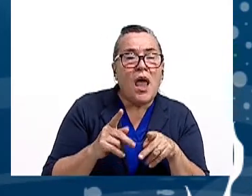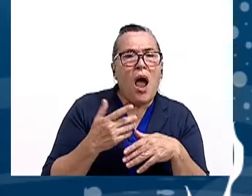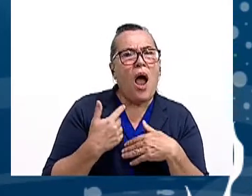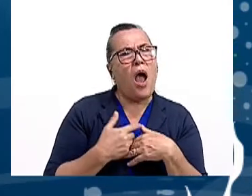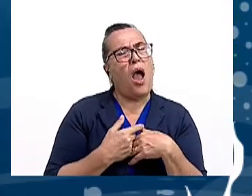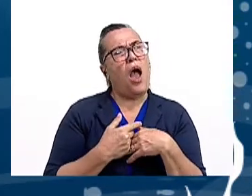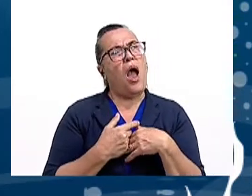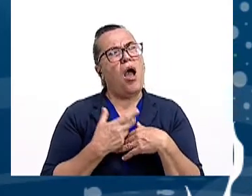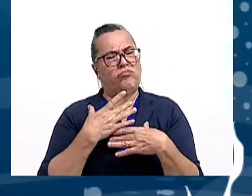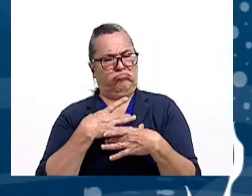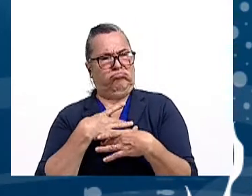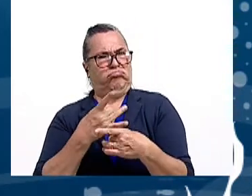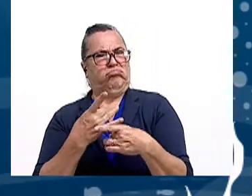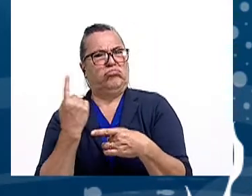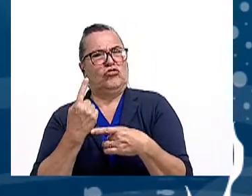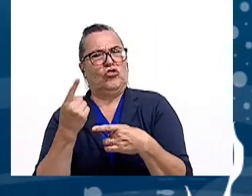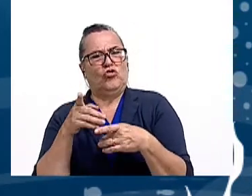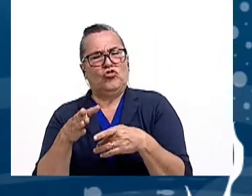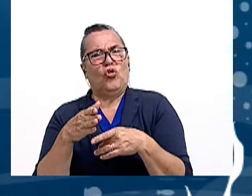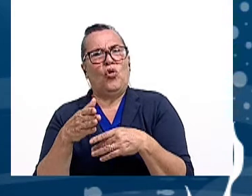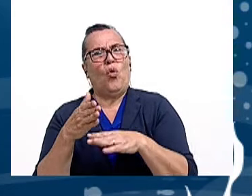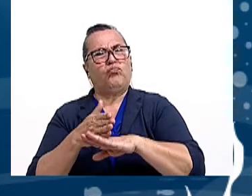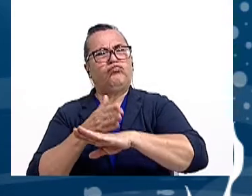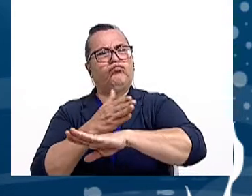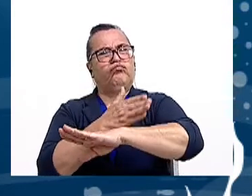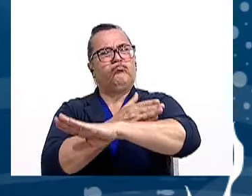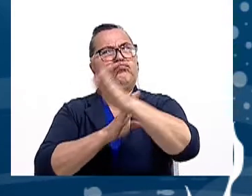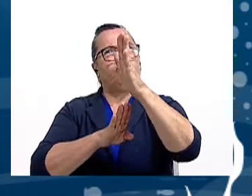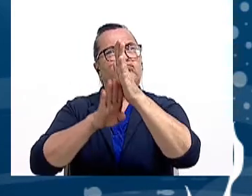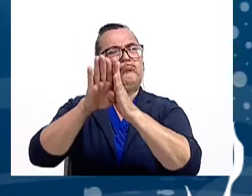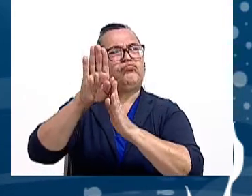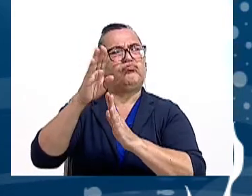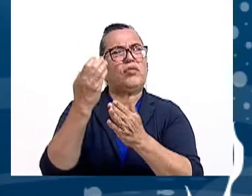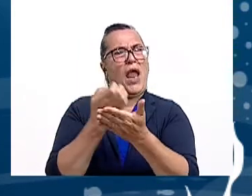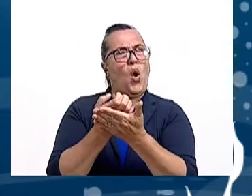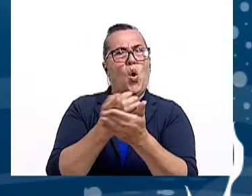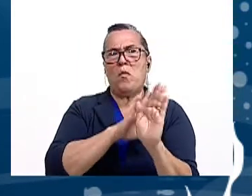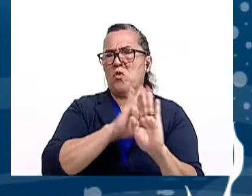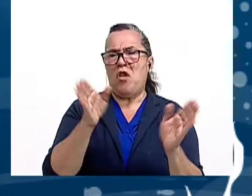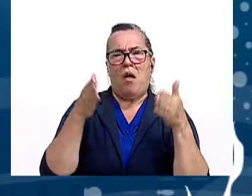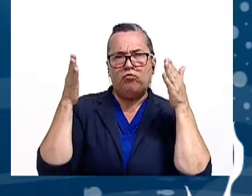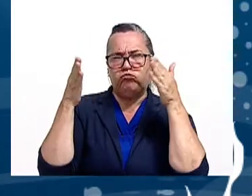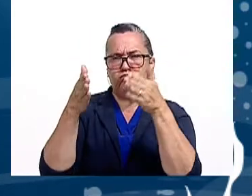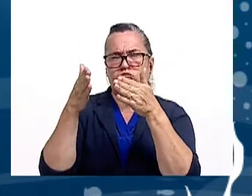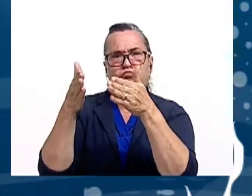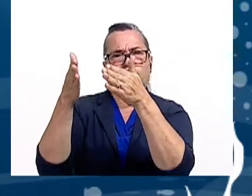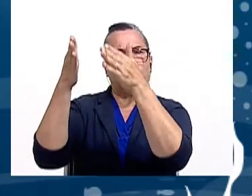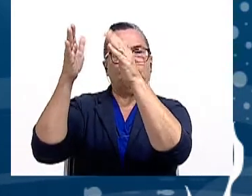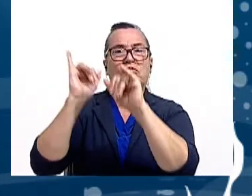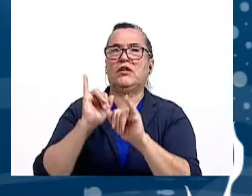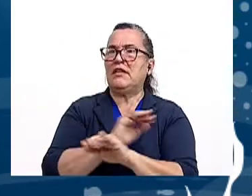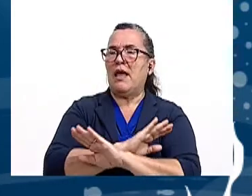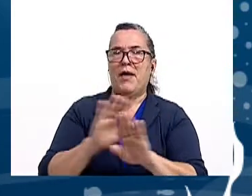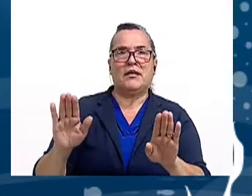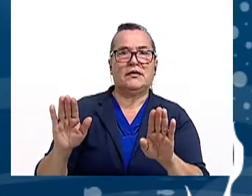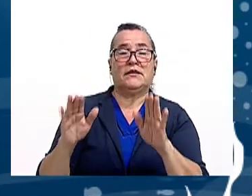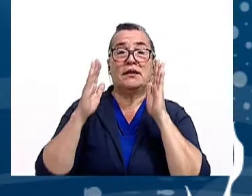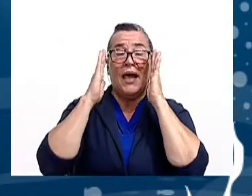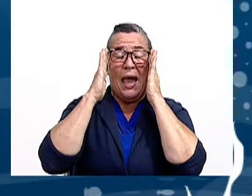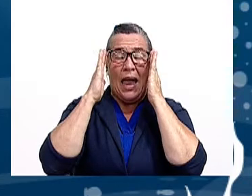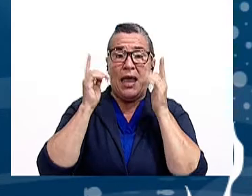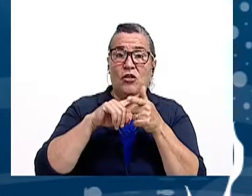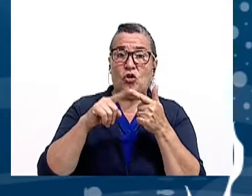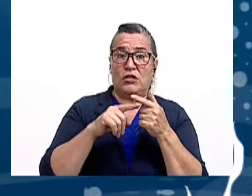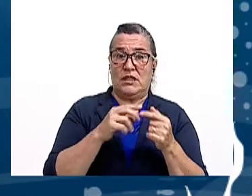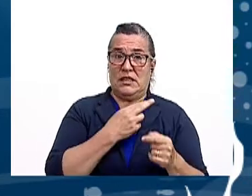interesarse únicamente en el crecimiento económico o va a enfocarse más en el crecimiento económico, por lo que van a